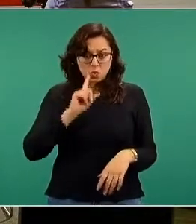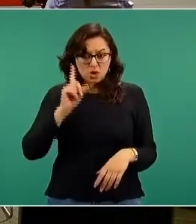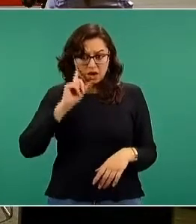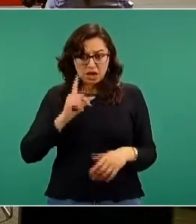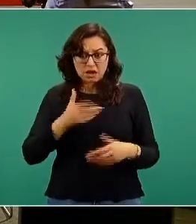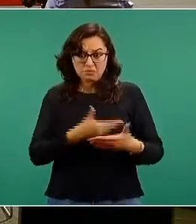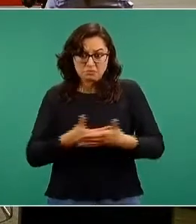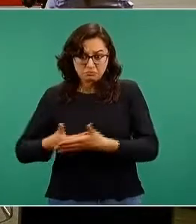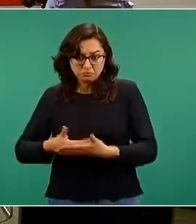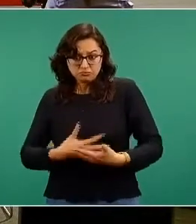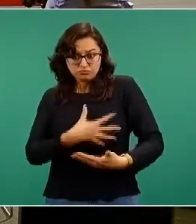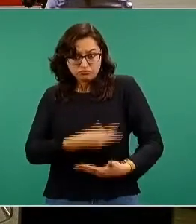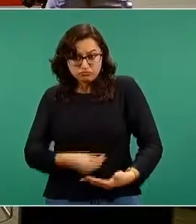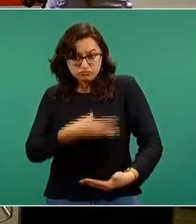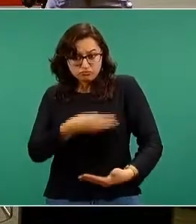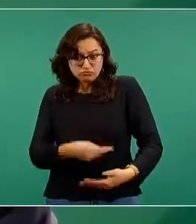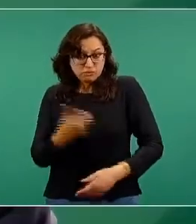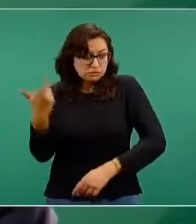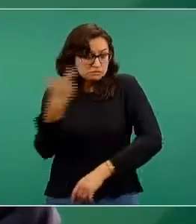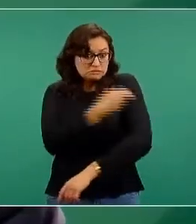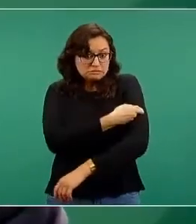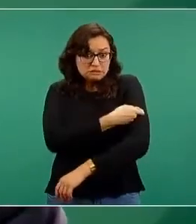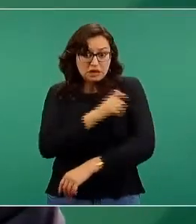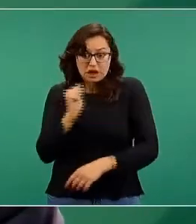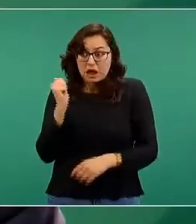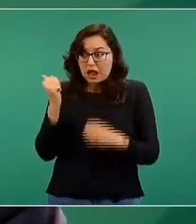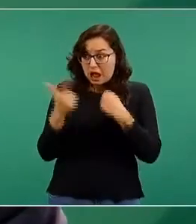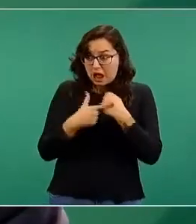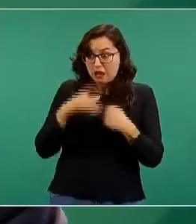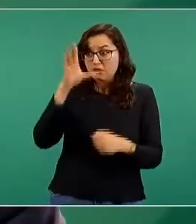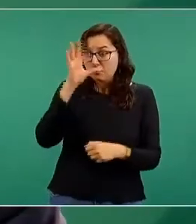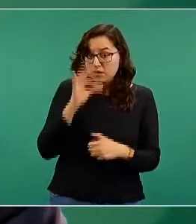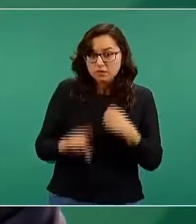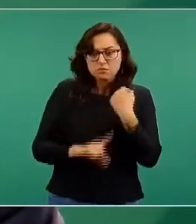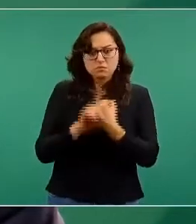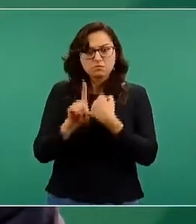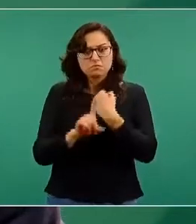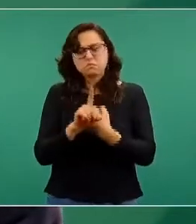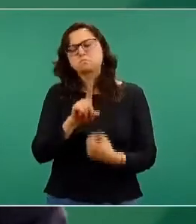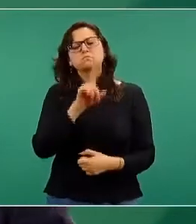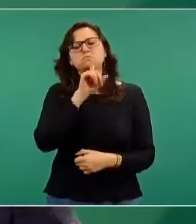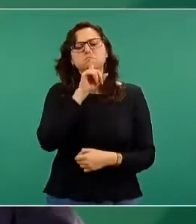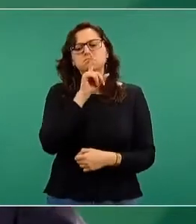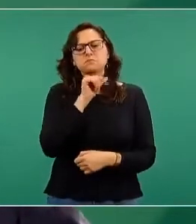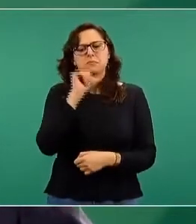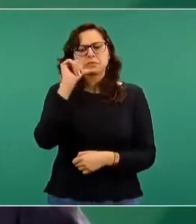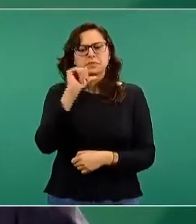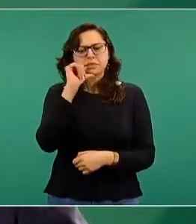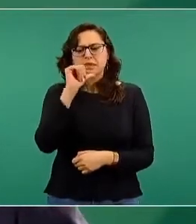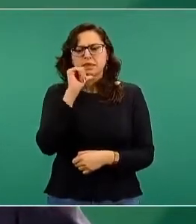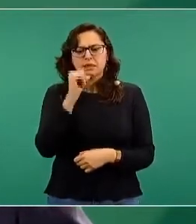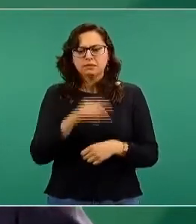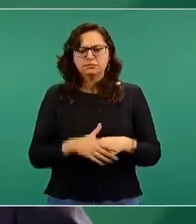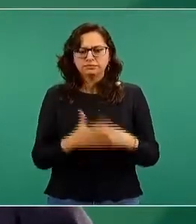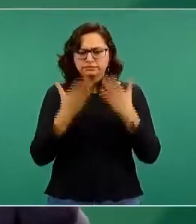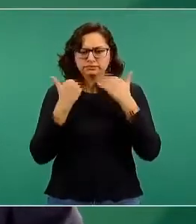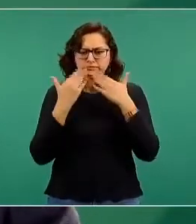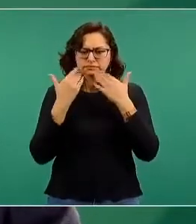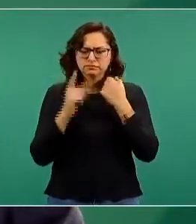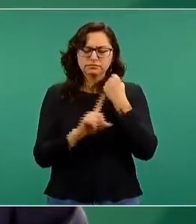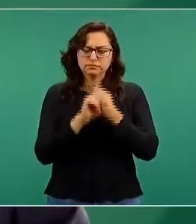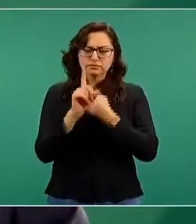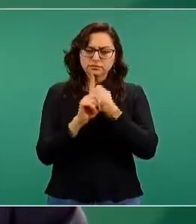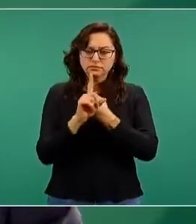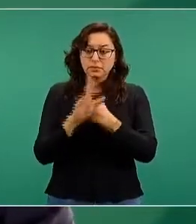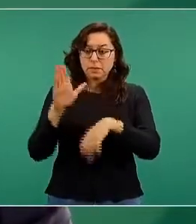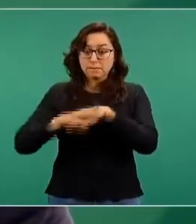contraindicación de vacunar en el periodo de lactancia. Ciertamente no hay una información explícita porque en